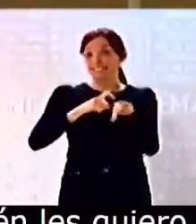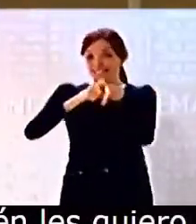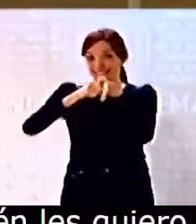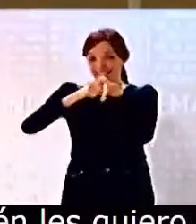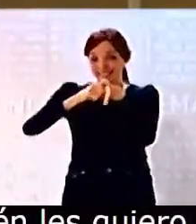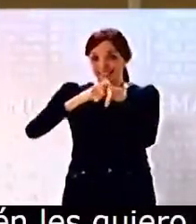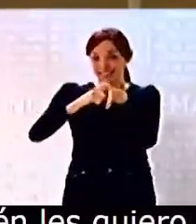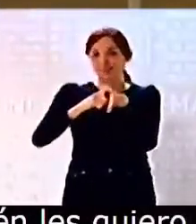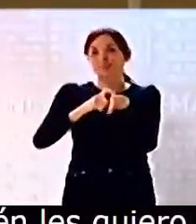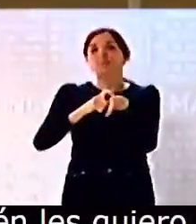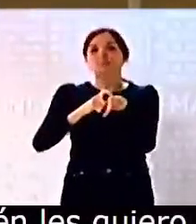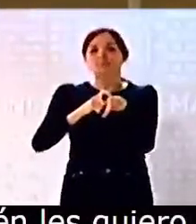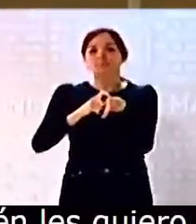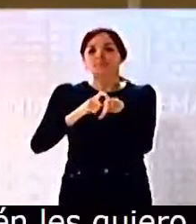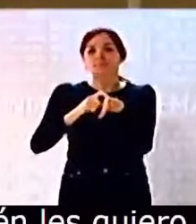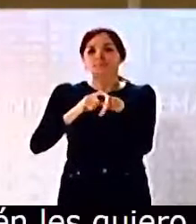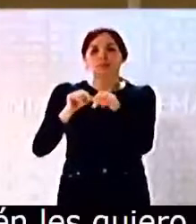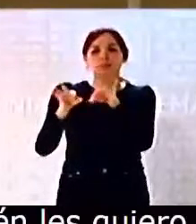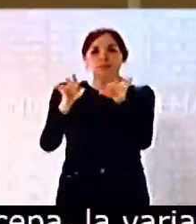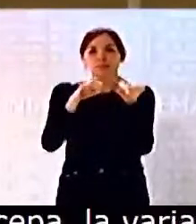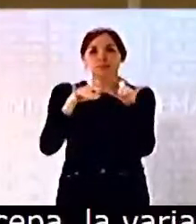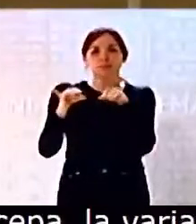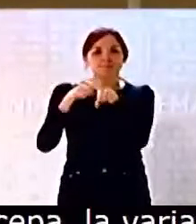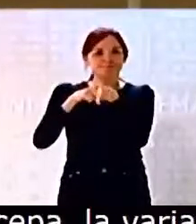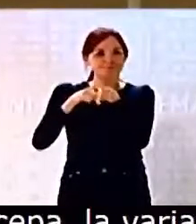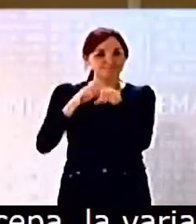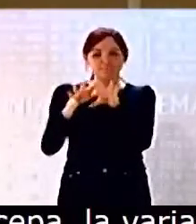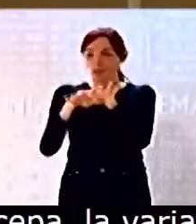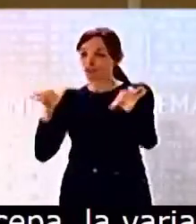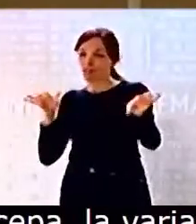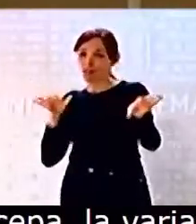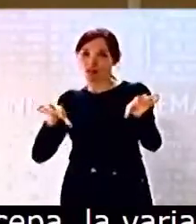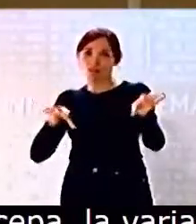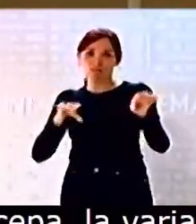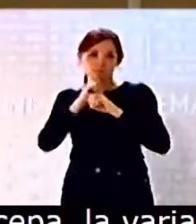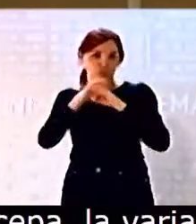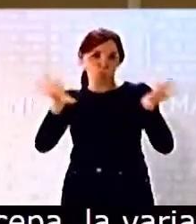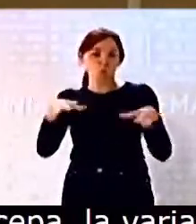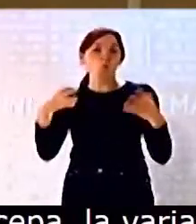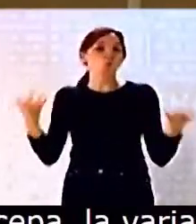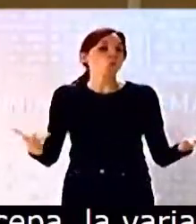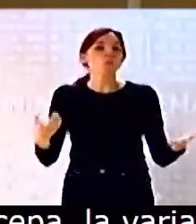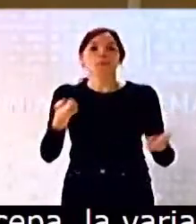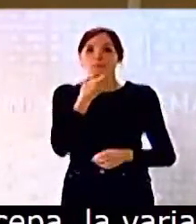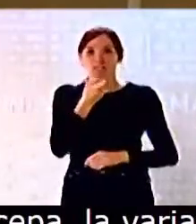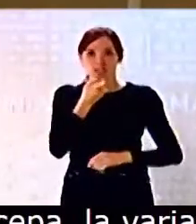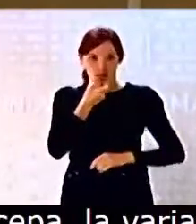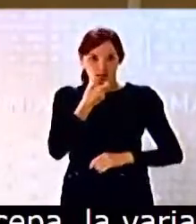la variante que está circulando ahora mismo es la variante británica. En el